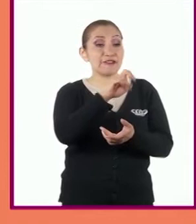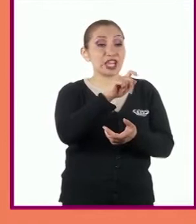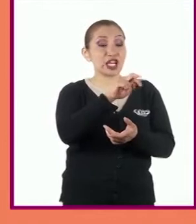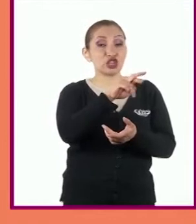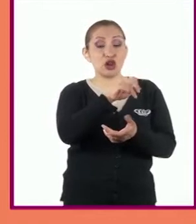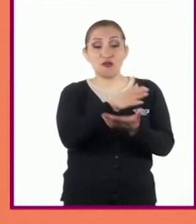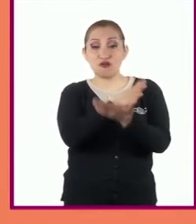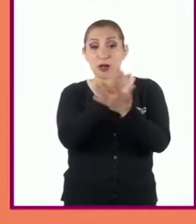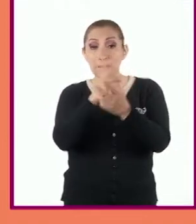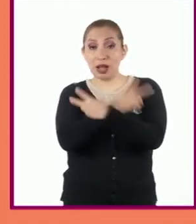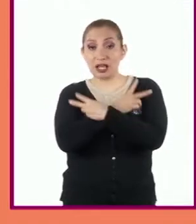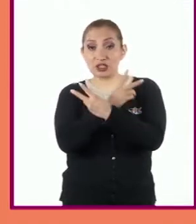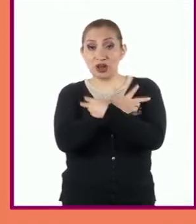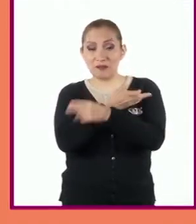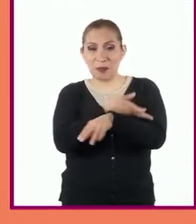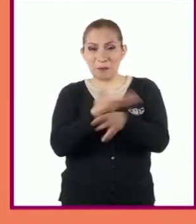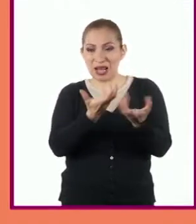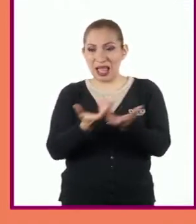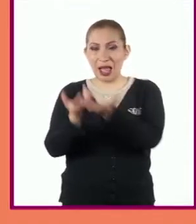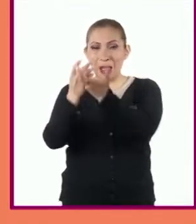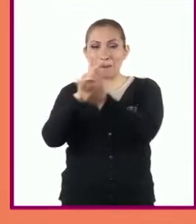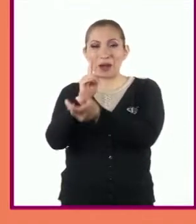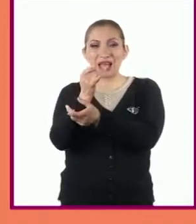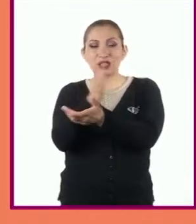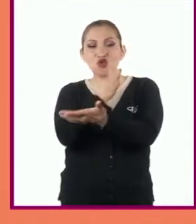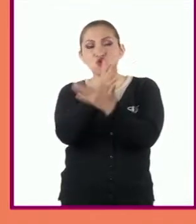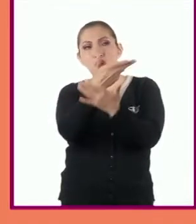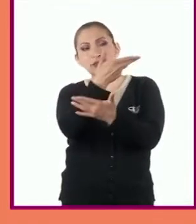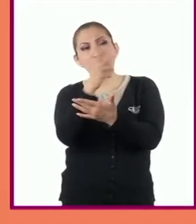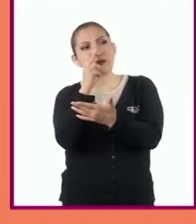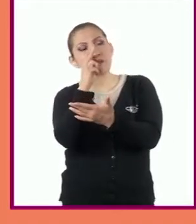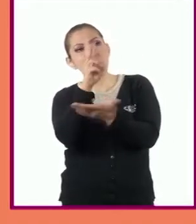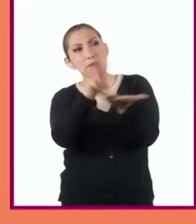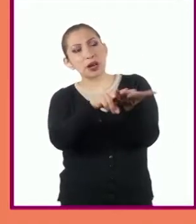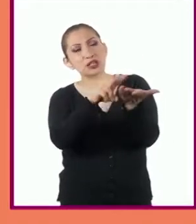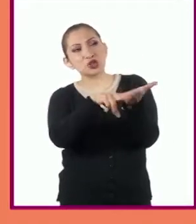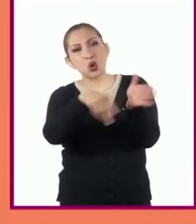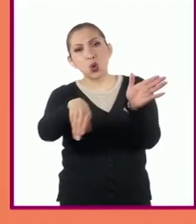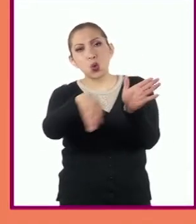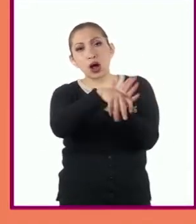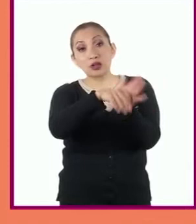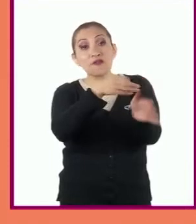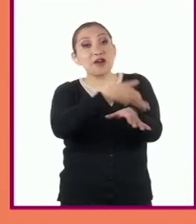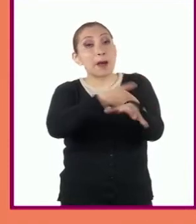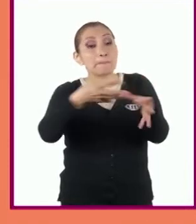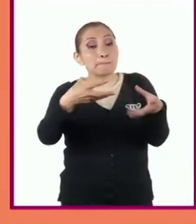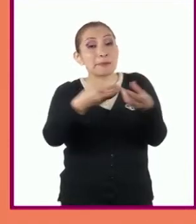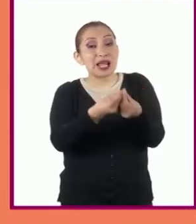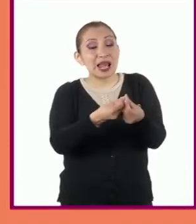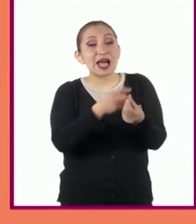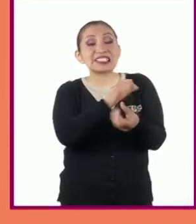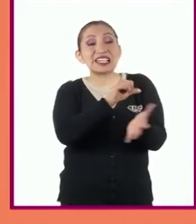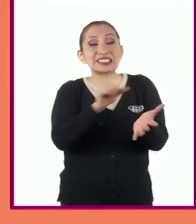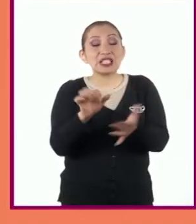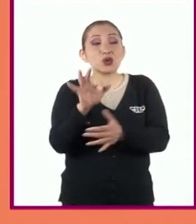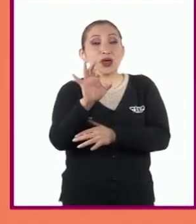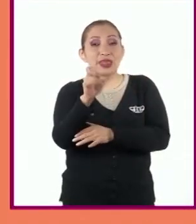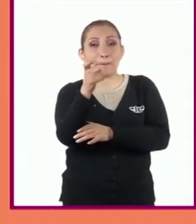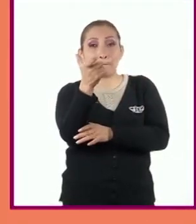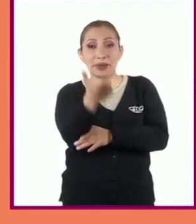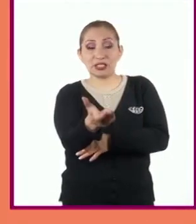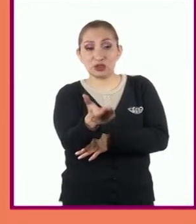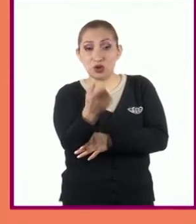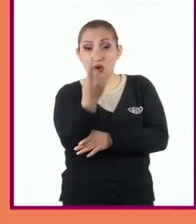de vacaciones a la playa. Al llegar al hotel, observan que el costo de la habitación familiar es de 650